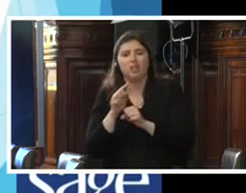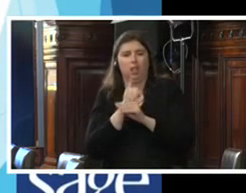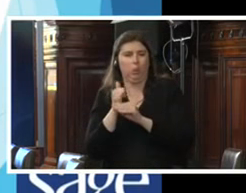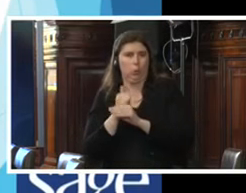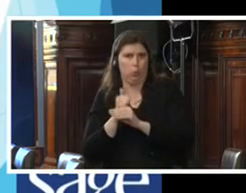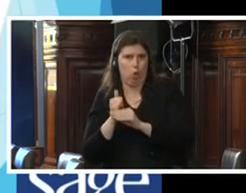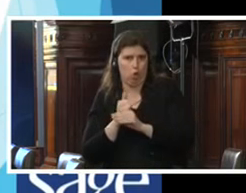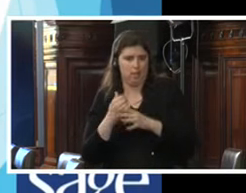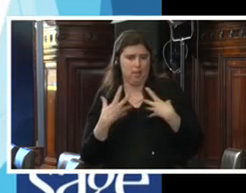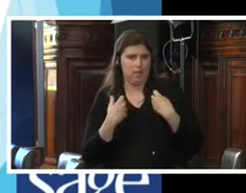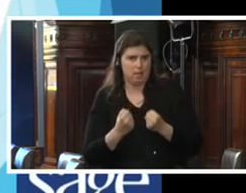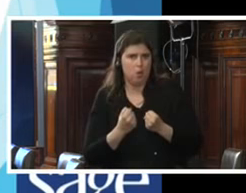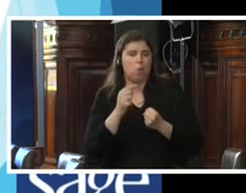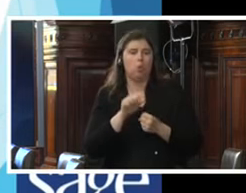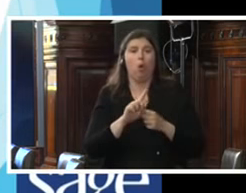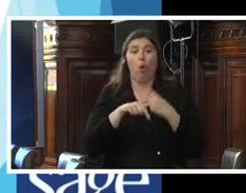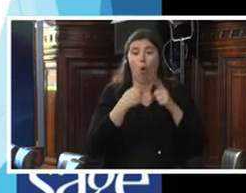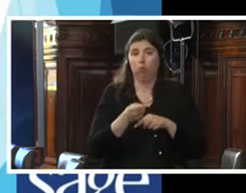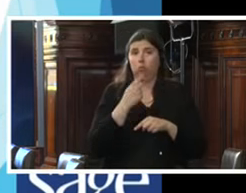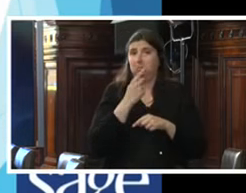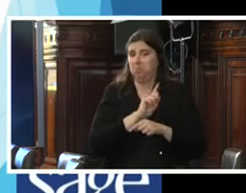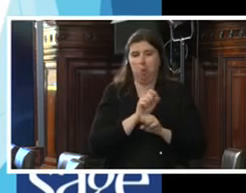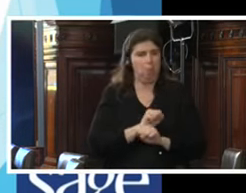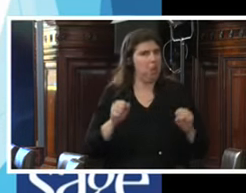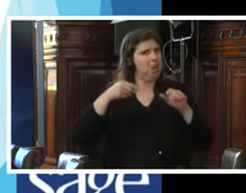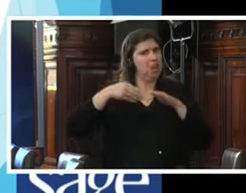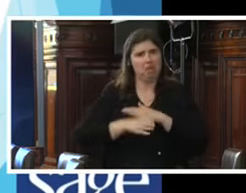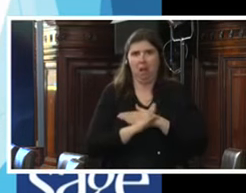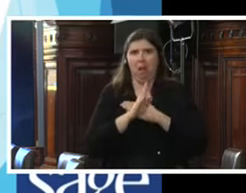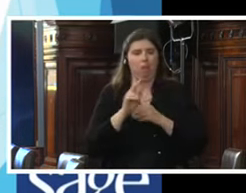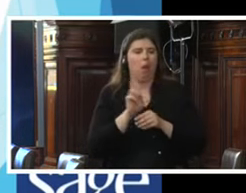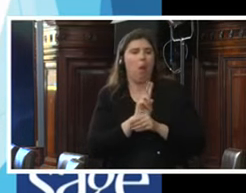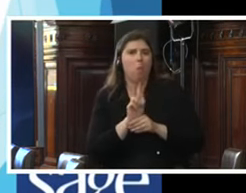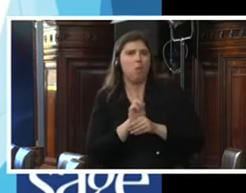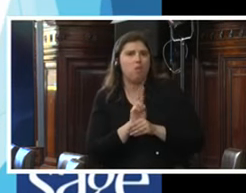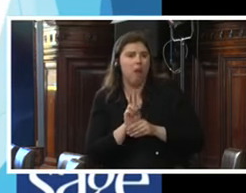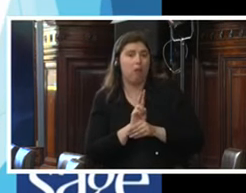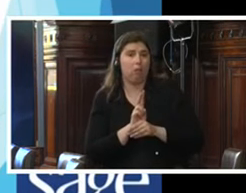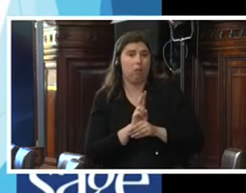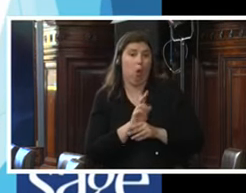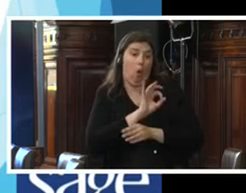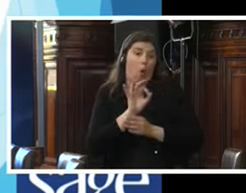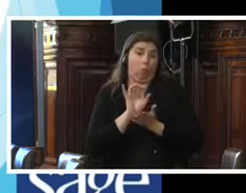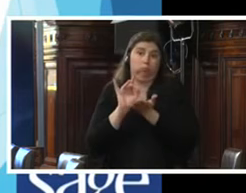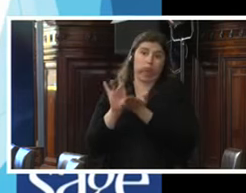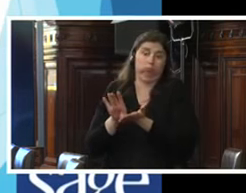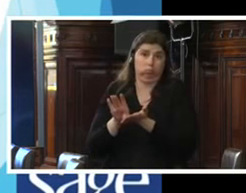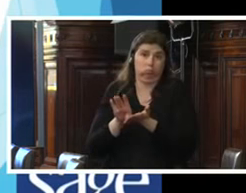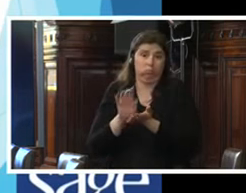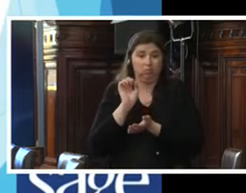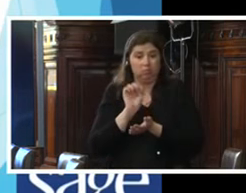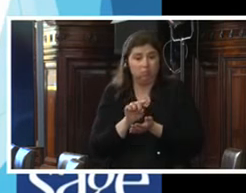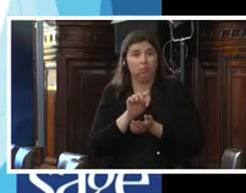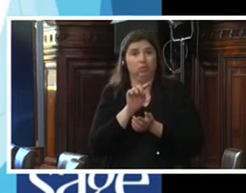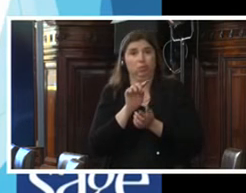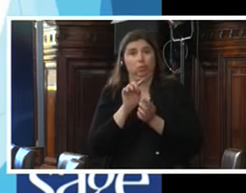ahora francoeur como guantes con shine en el game verse particular la